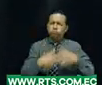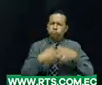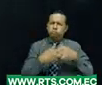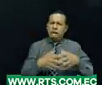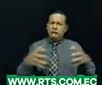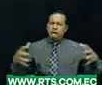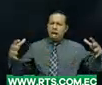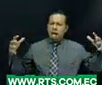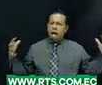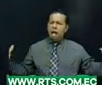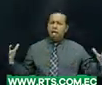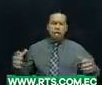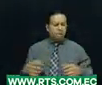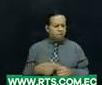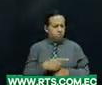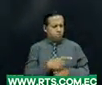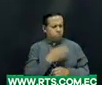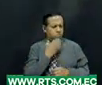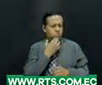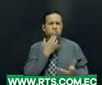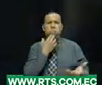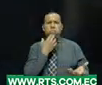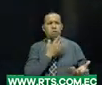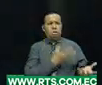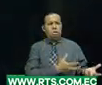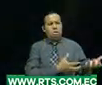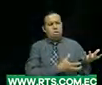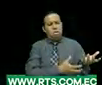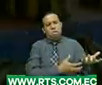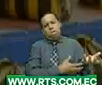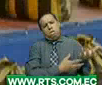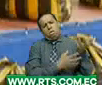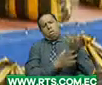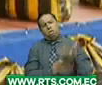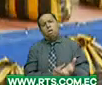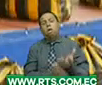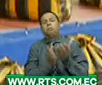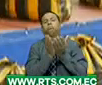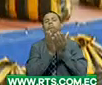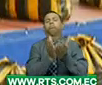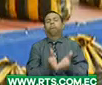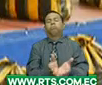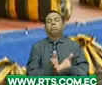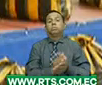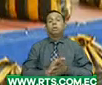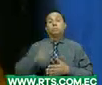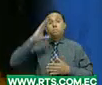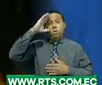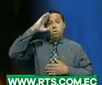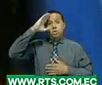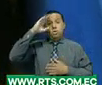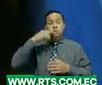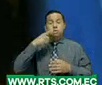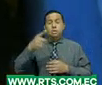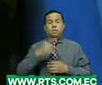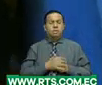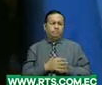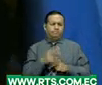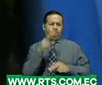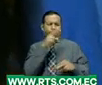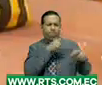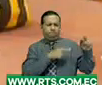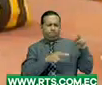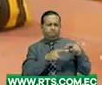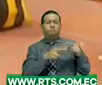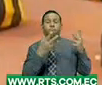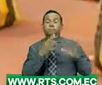toneladas y esa máquina tiene que ser embarcada vía marítima. La Policía Antinarcóticos dio una evaluación de los operativos ejecutados.